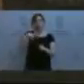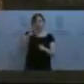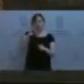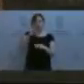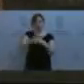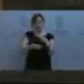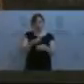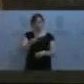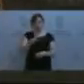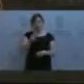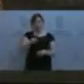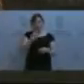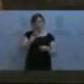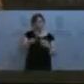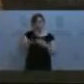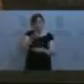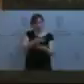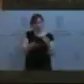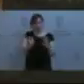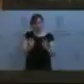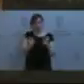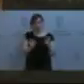línea de colaboración, pues